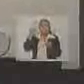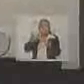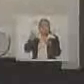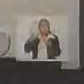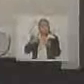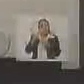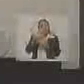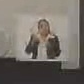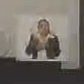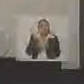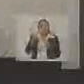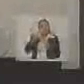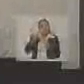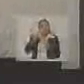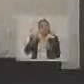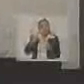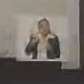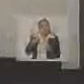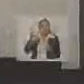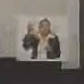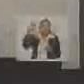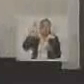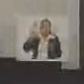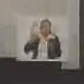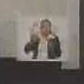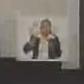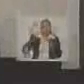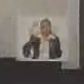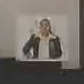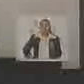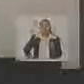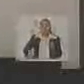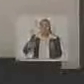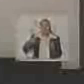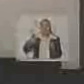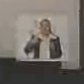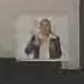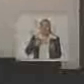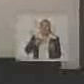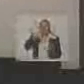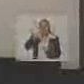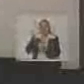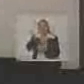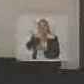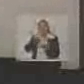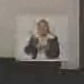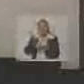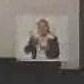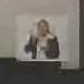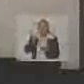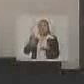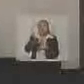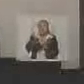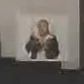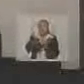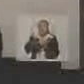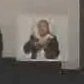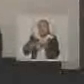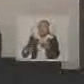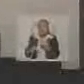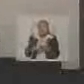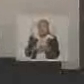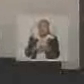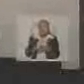mi gobierno, durante los 3 años que gobernamos, tuvimos el primer lugar de transparencia. La oficina de